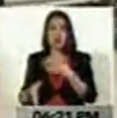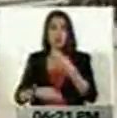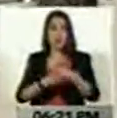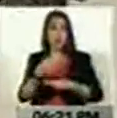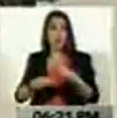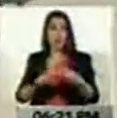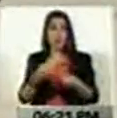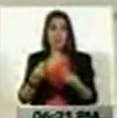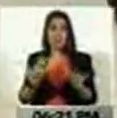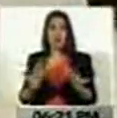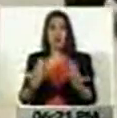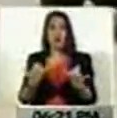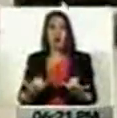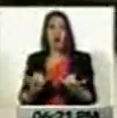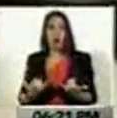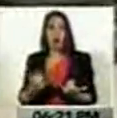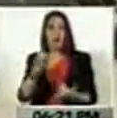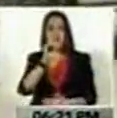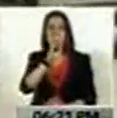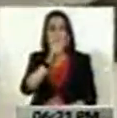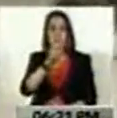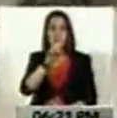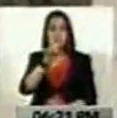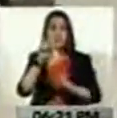donde nos encontramos ahorita en este momento, y es el